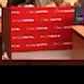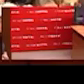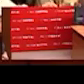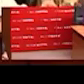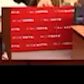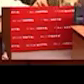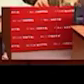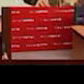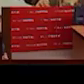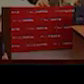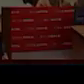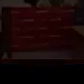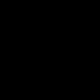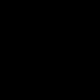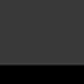gracias